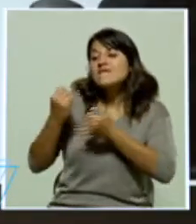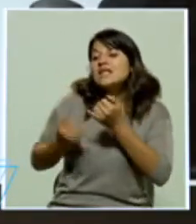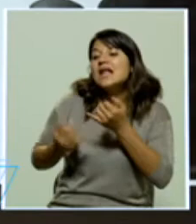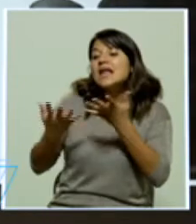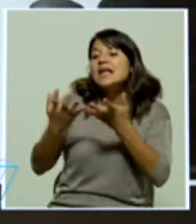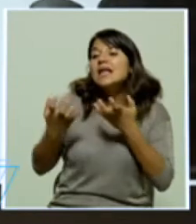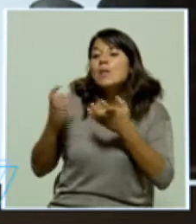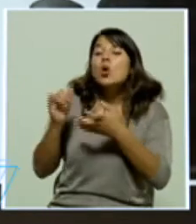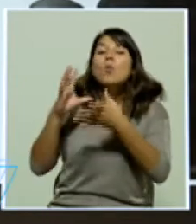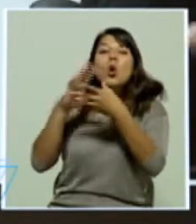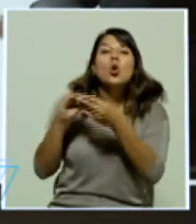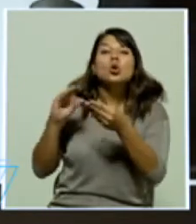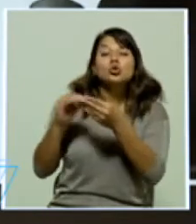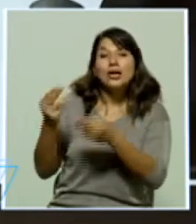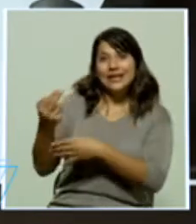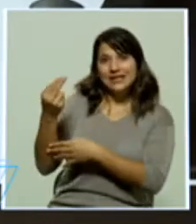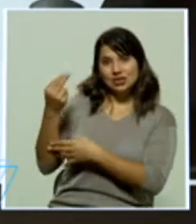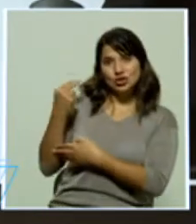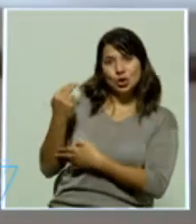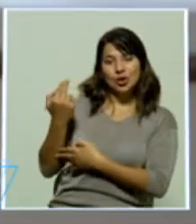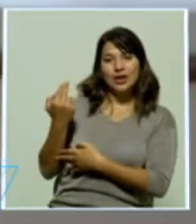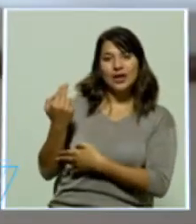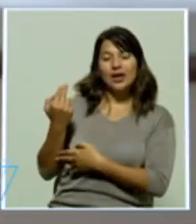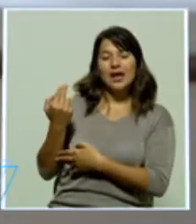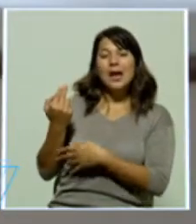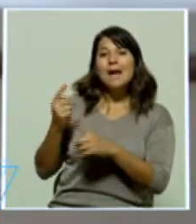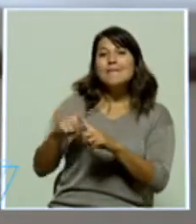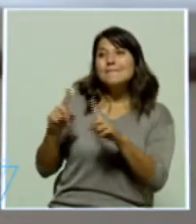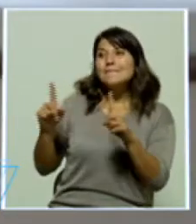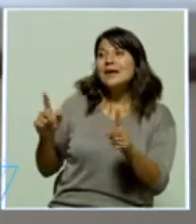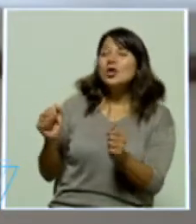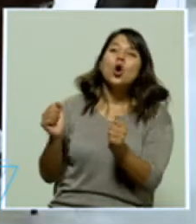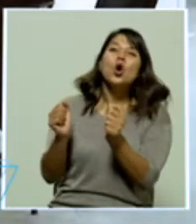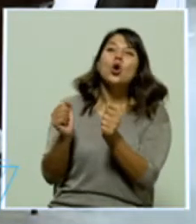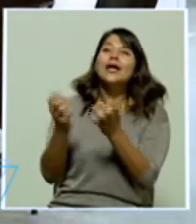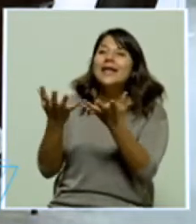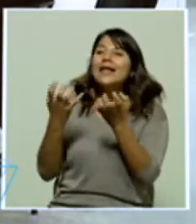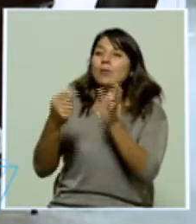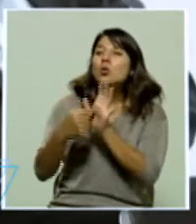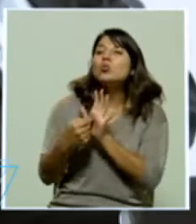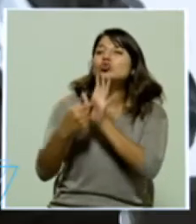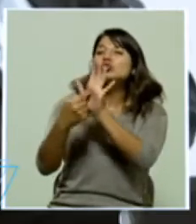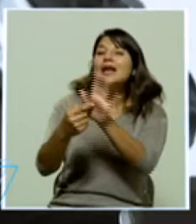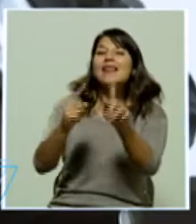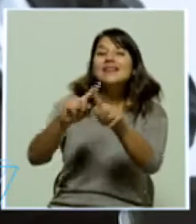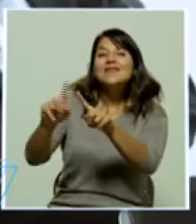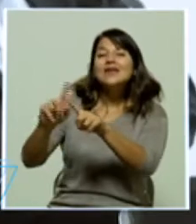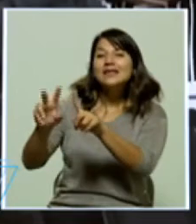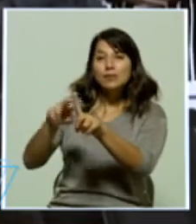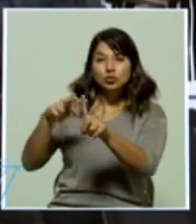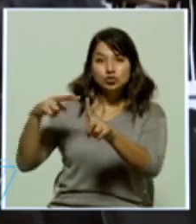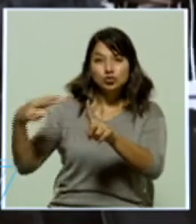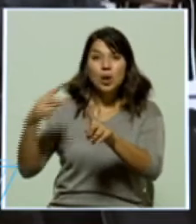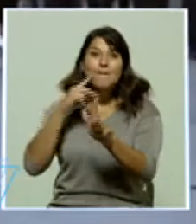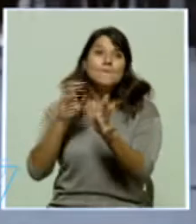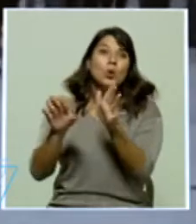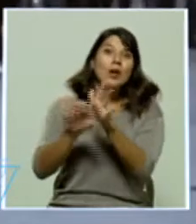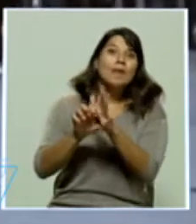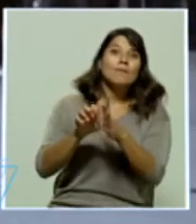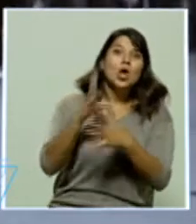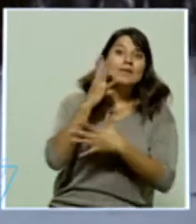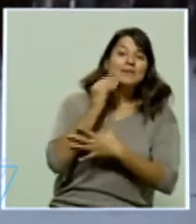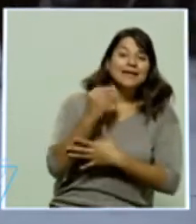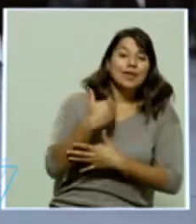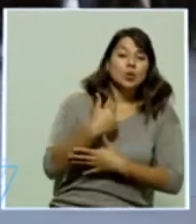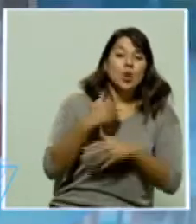de esta manera, con muchas aristas desde cada uno, por ejemplo, de los secuestrados, porque todos estuvieron muchos